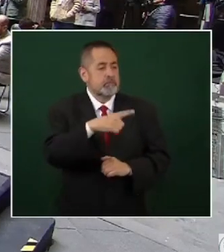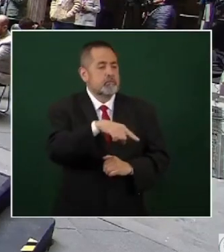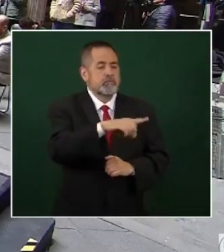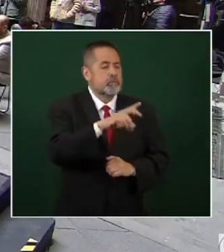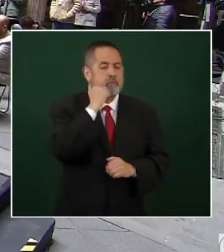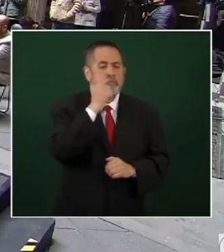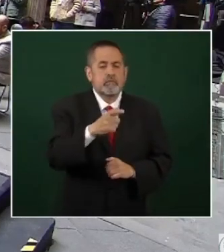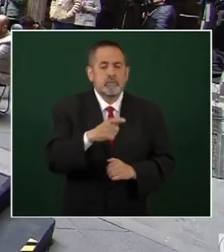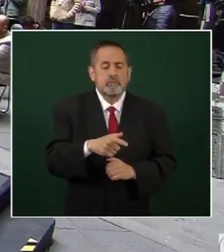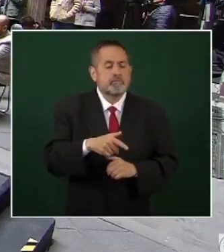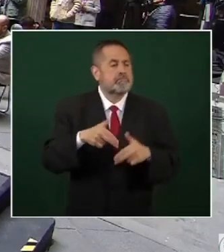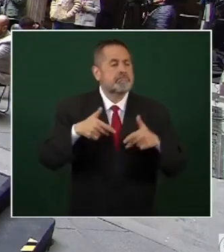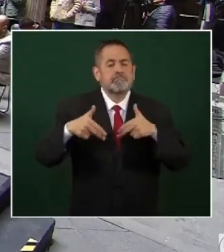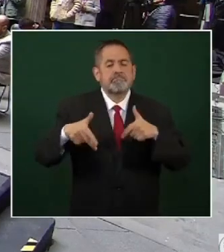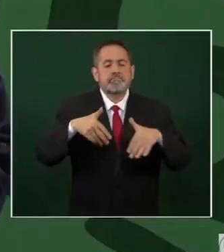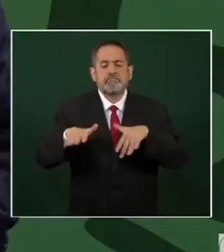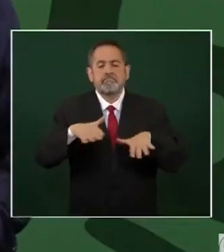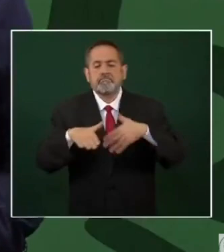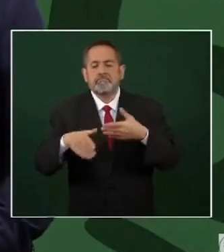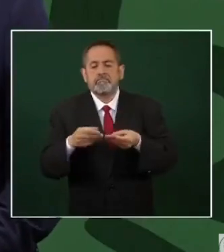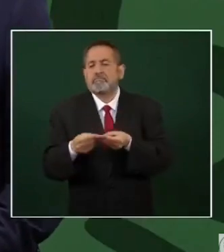entregar volantes porque pues eso